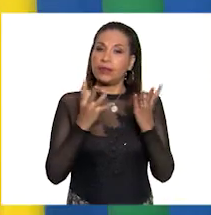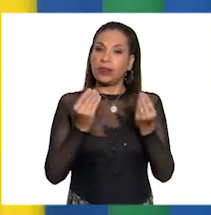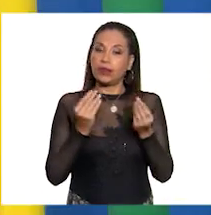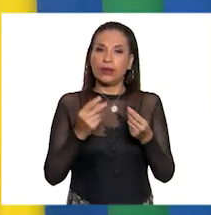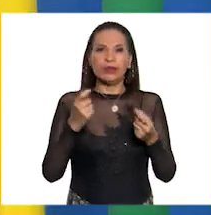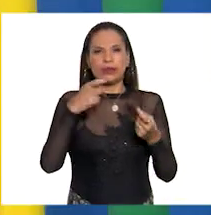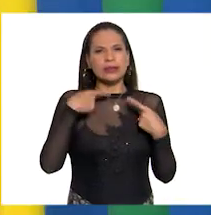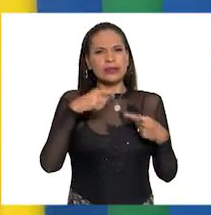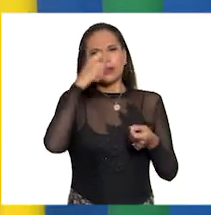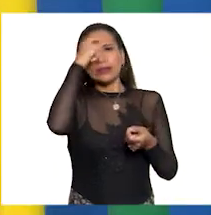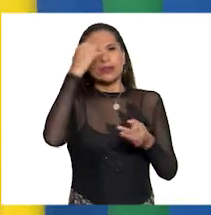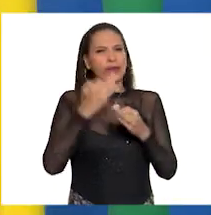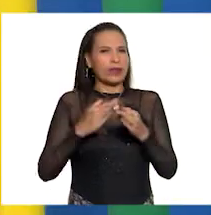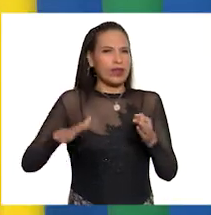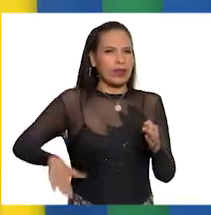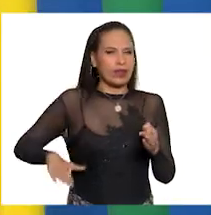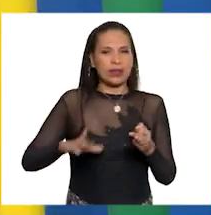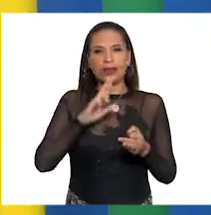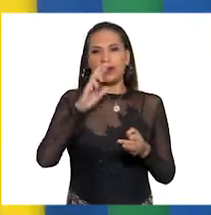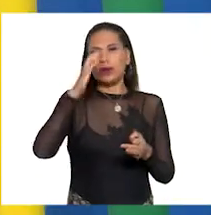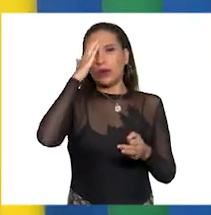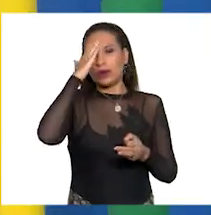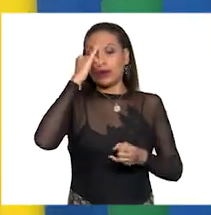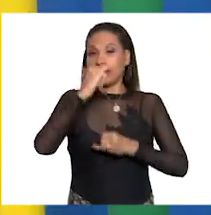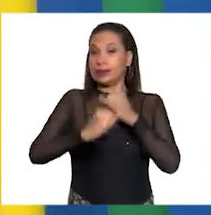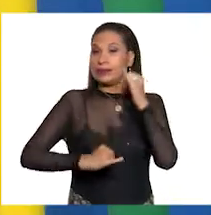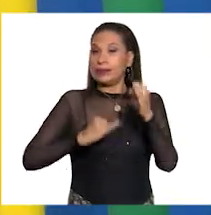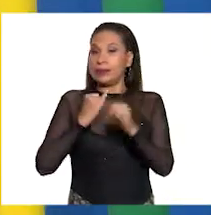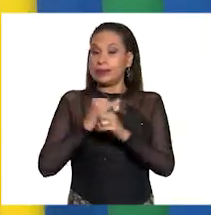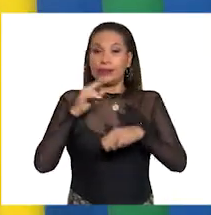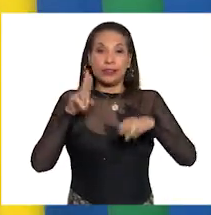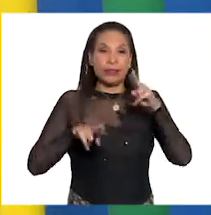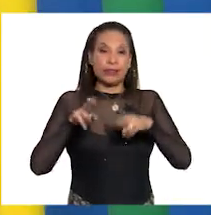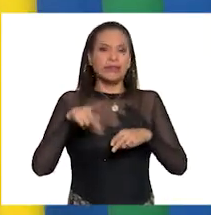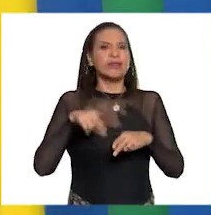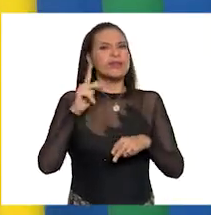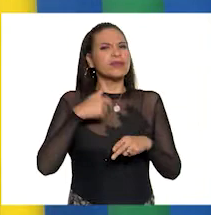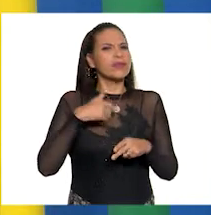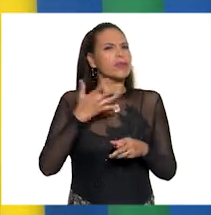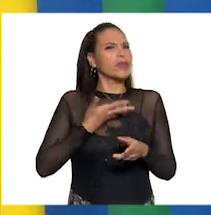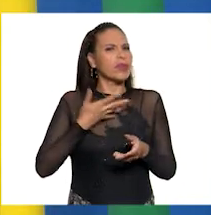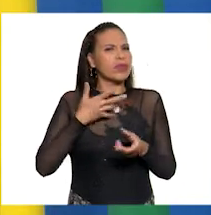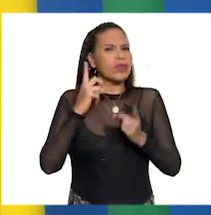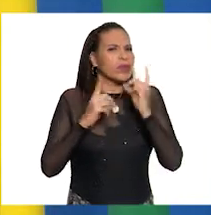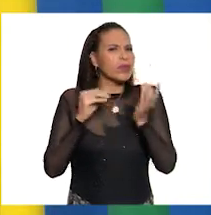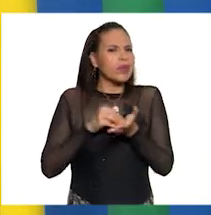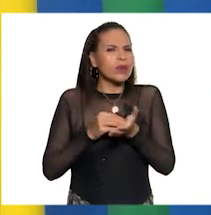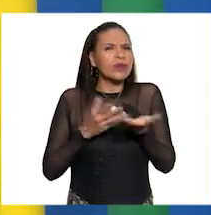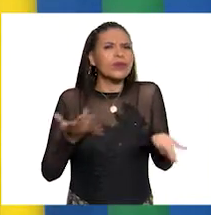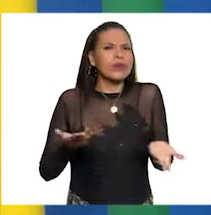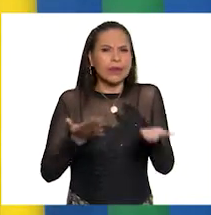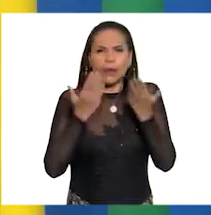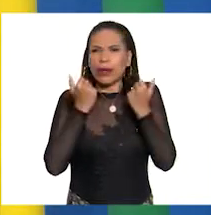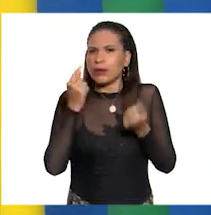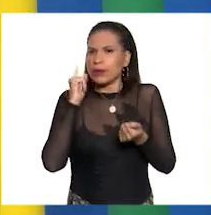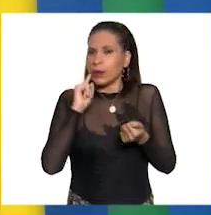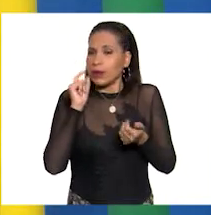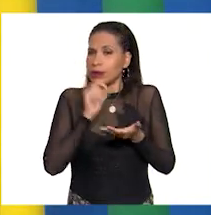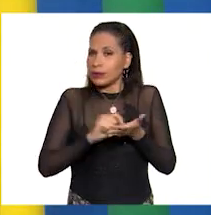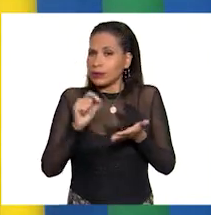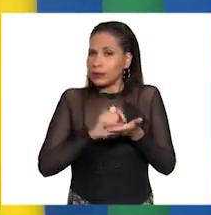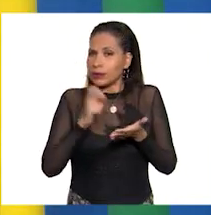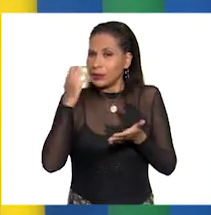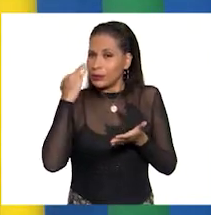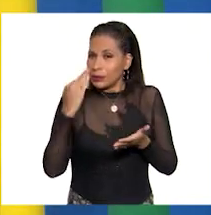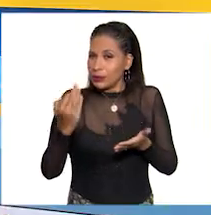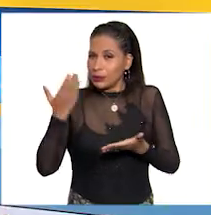que los autores que mencionamos han sido reconocidos a nivel internacional, pero yo tengo todavía una duda. ¿No había mujeres escritoras en